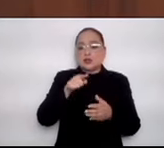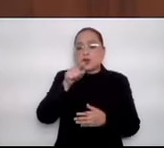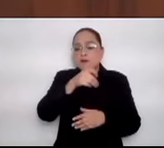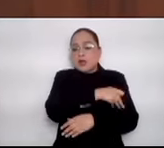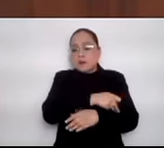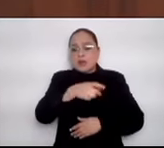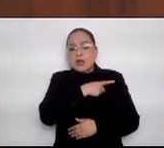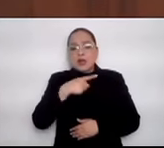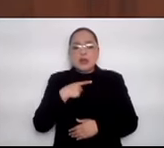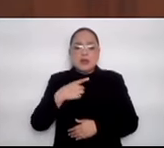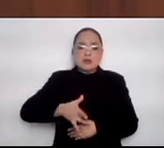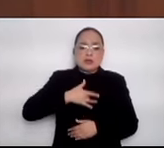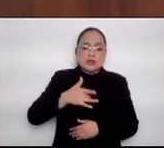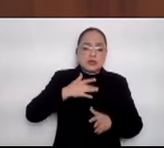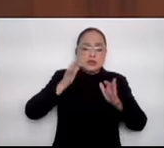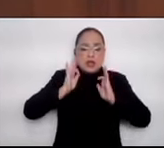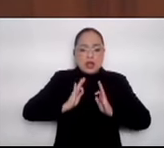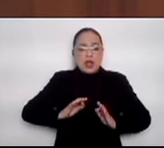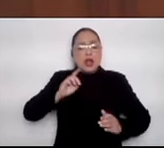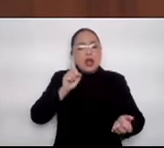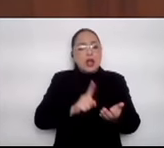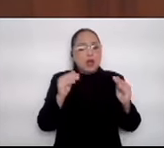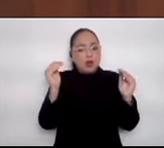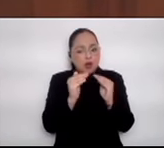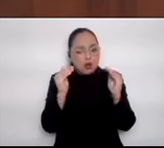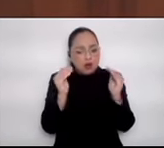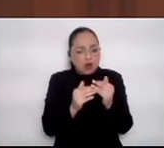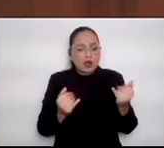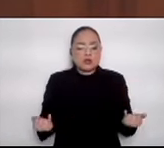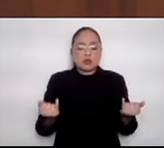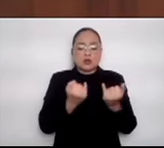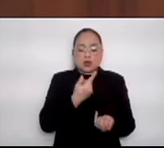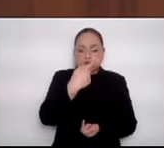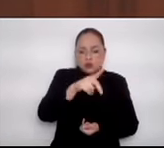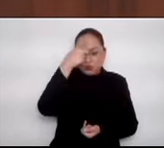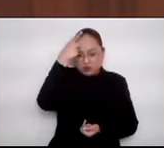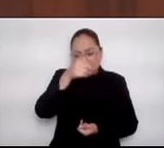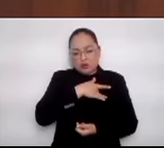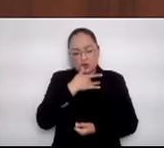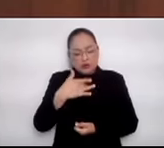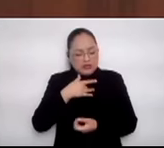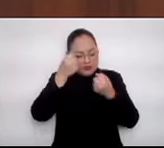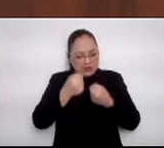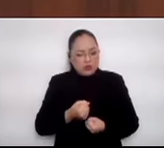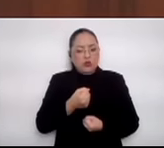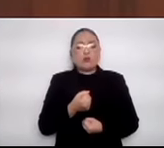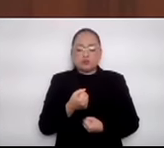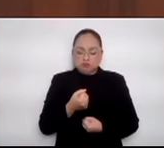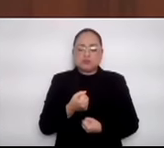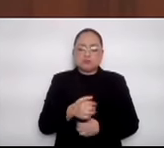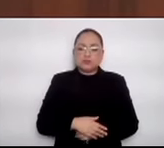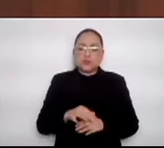todos los mexiquenses en sus hogares y su patrimonio. El mes de septiembre ha